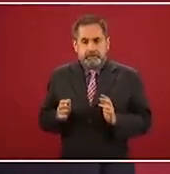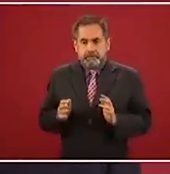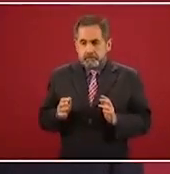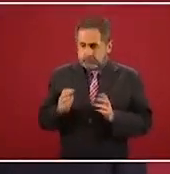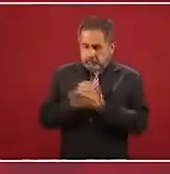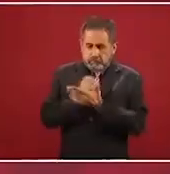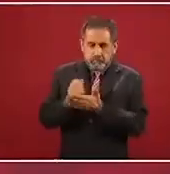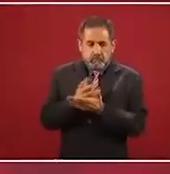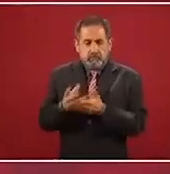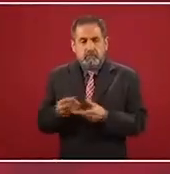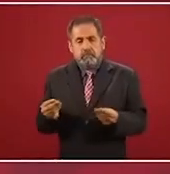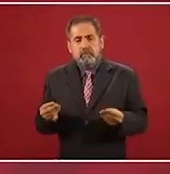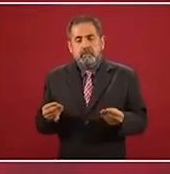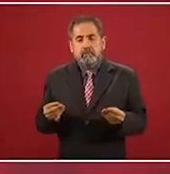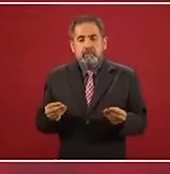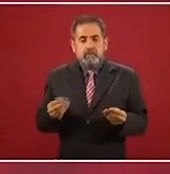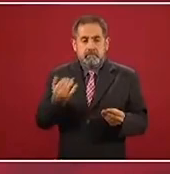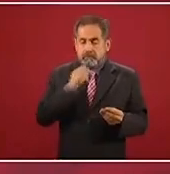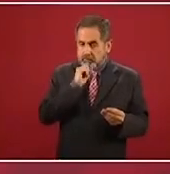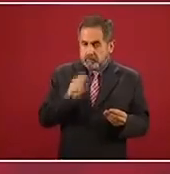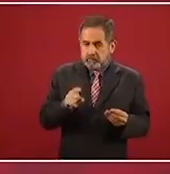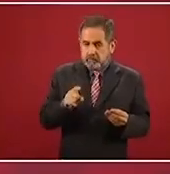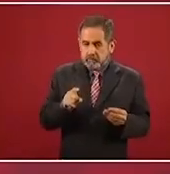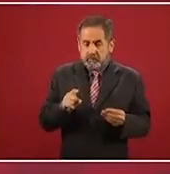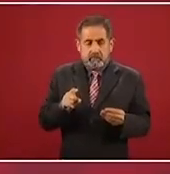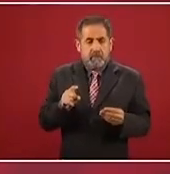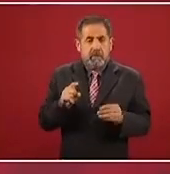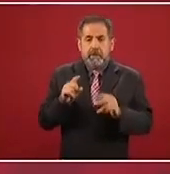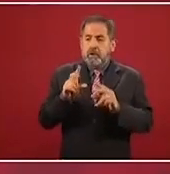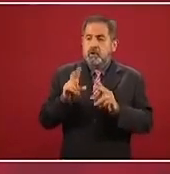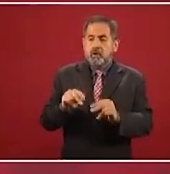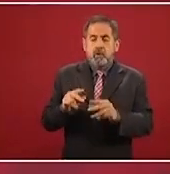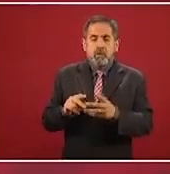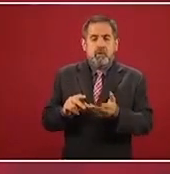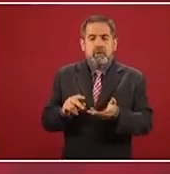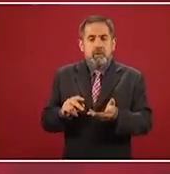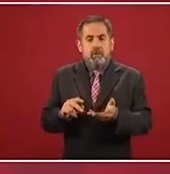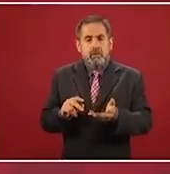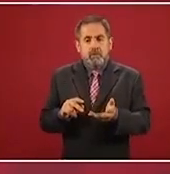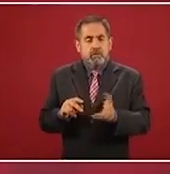curarse y que no les cueste.